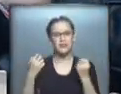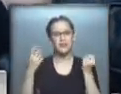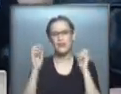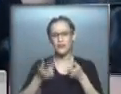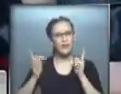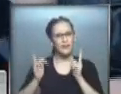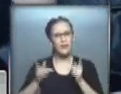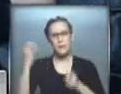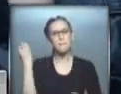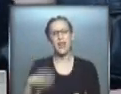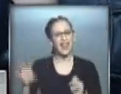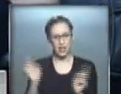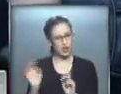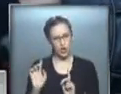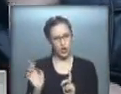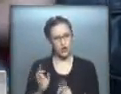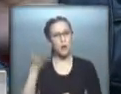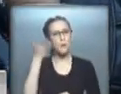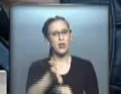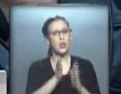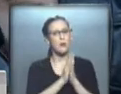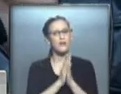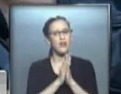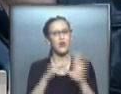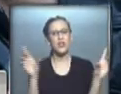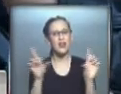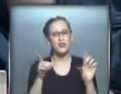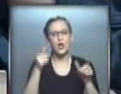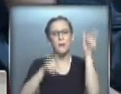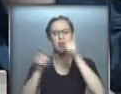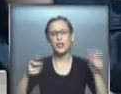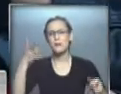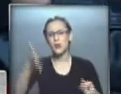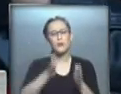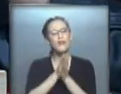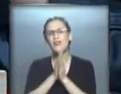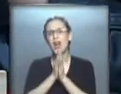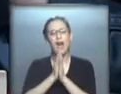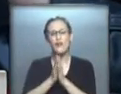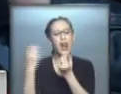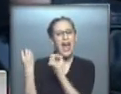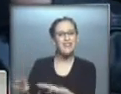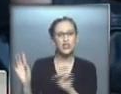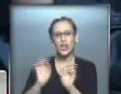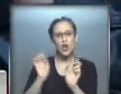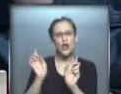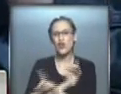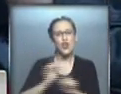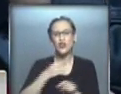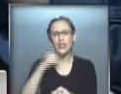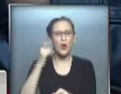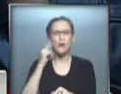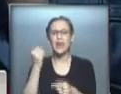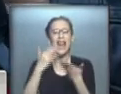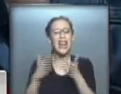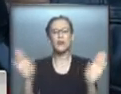perder lo único que pido a lo que yo no me dejen sola ya la gente no me deje sola porque yo no quiero que salga